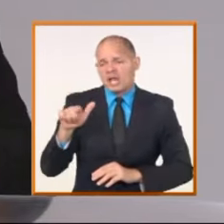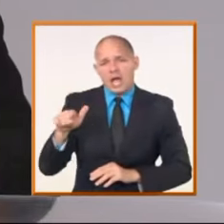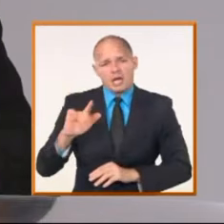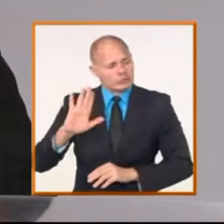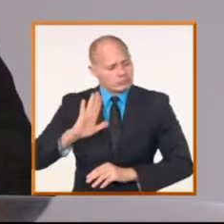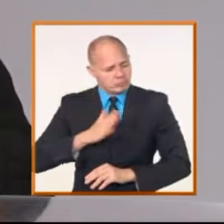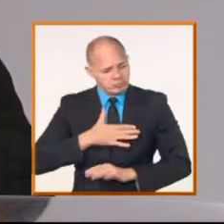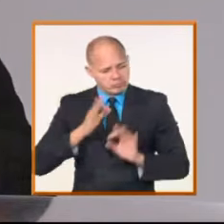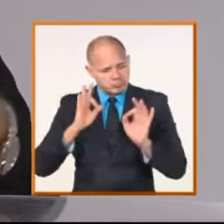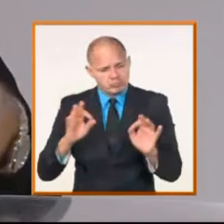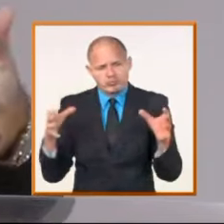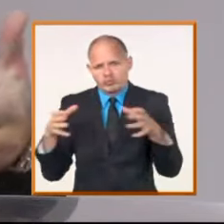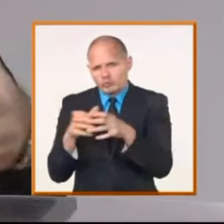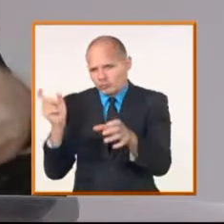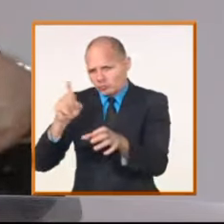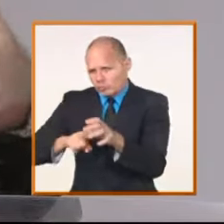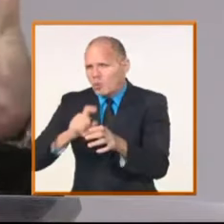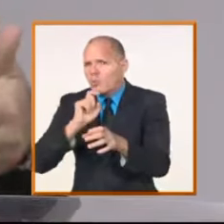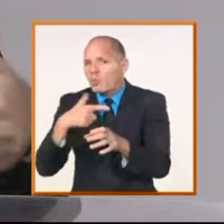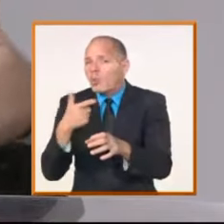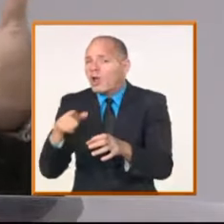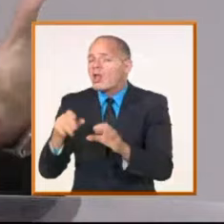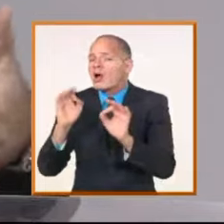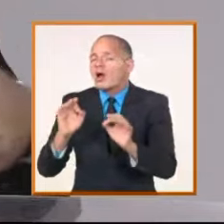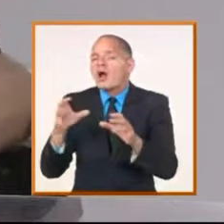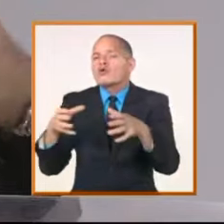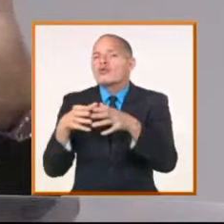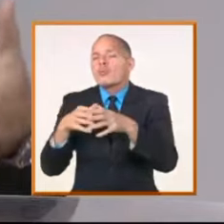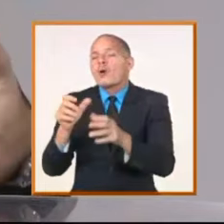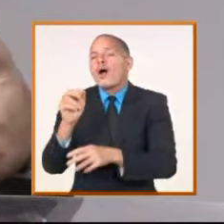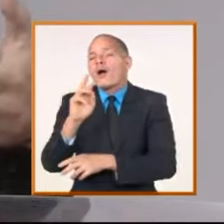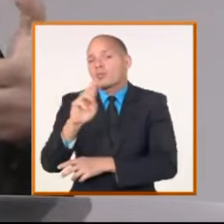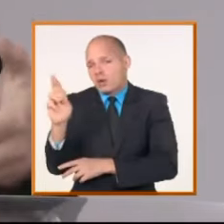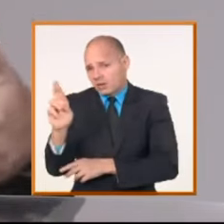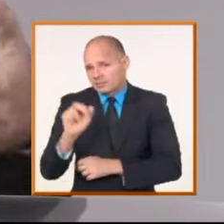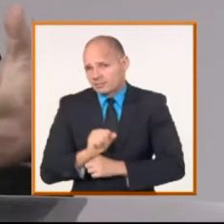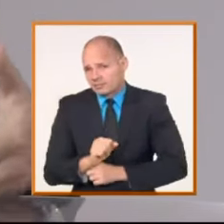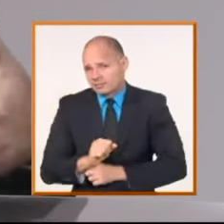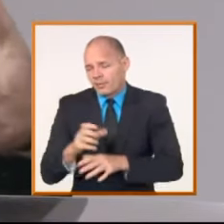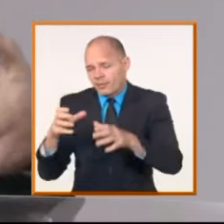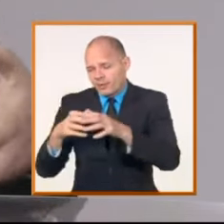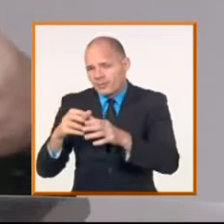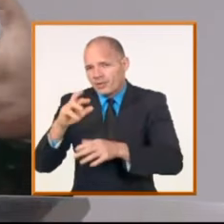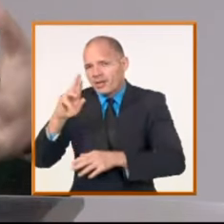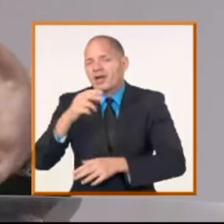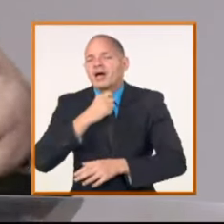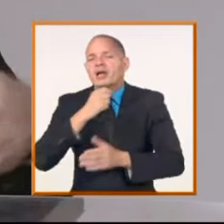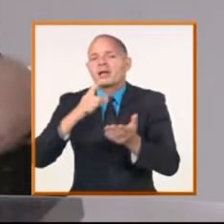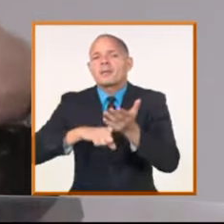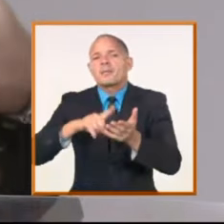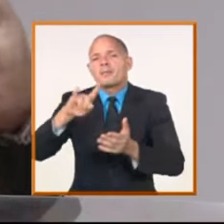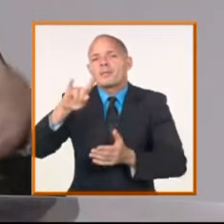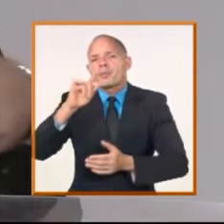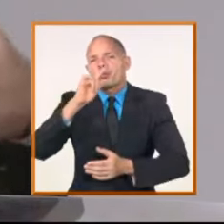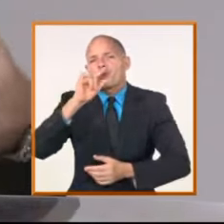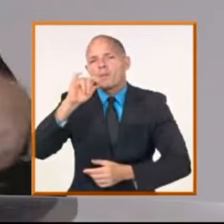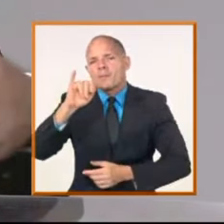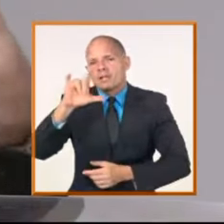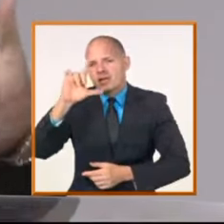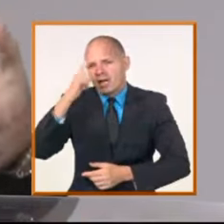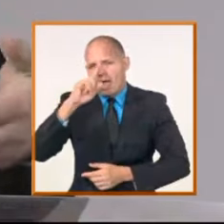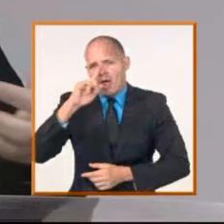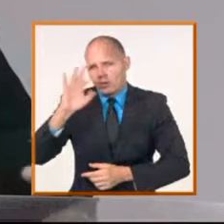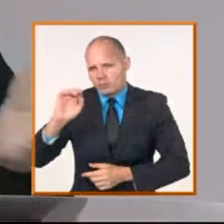se confirma de cara al año que viene, estaríamos hablando de una pérdida relativa de importancia en términos electorales de Florida y, por tanto, de